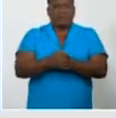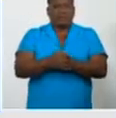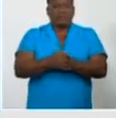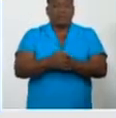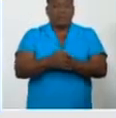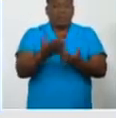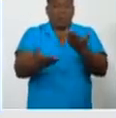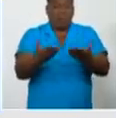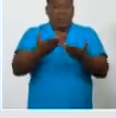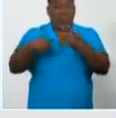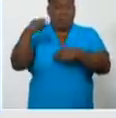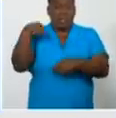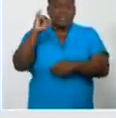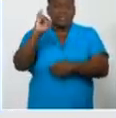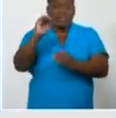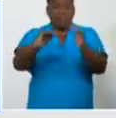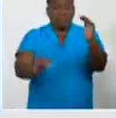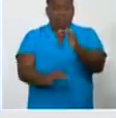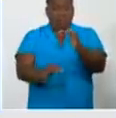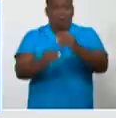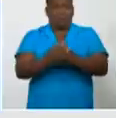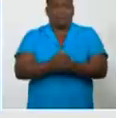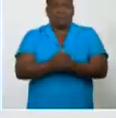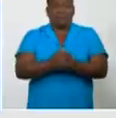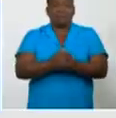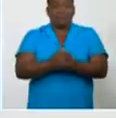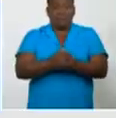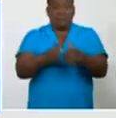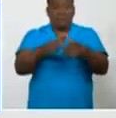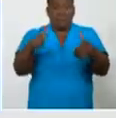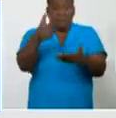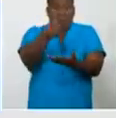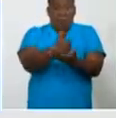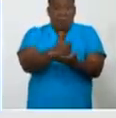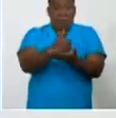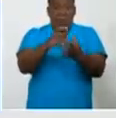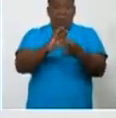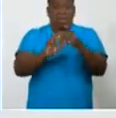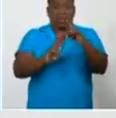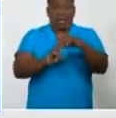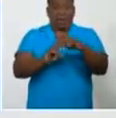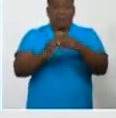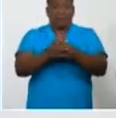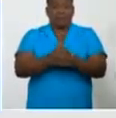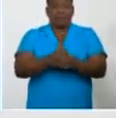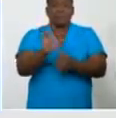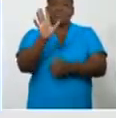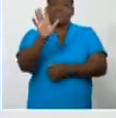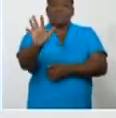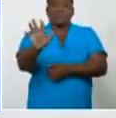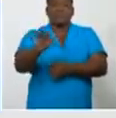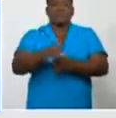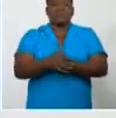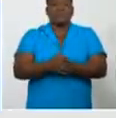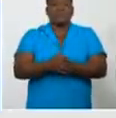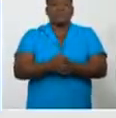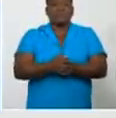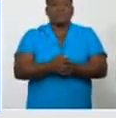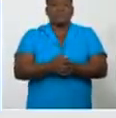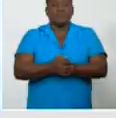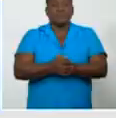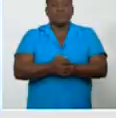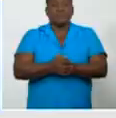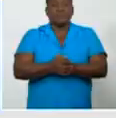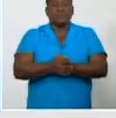la jornada anterior. El mayor número en el municipio Guantánamo, 5 casos,